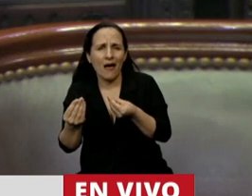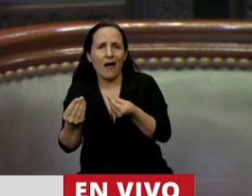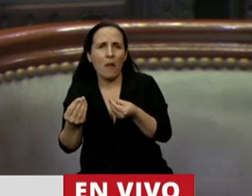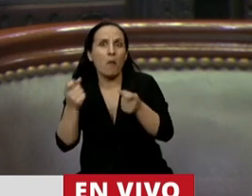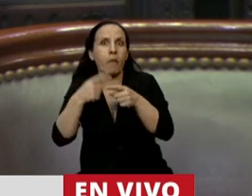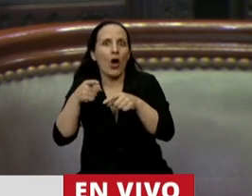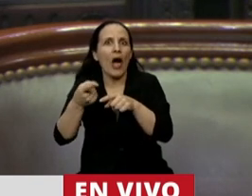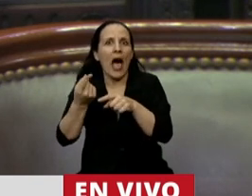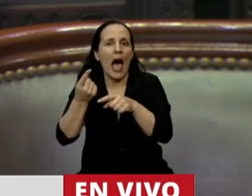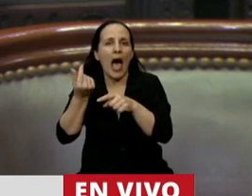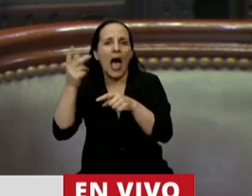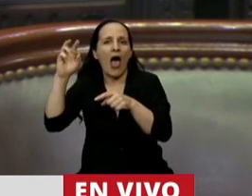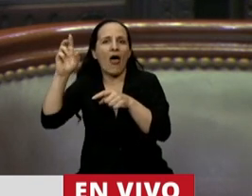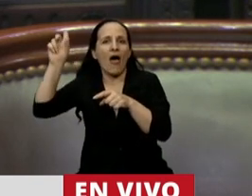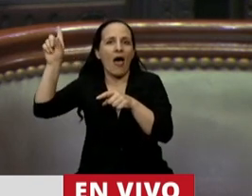de divisas.